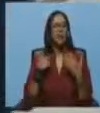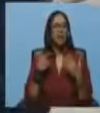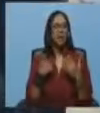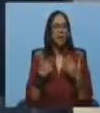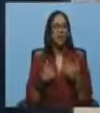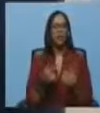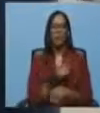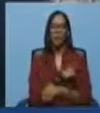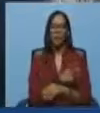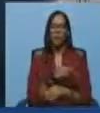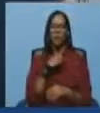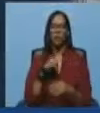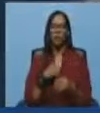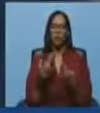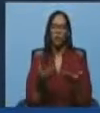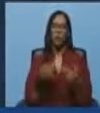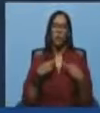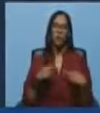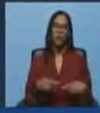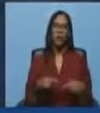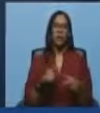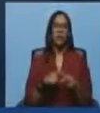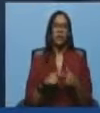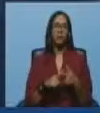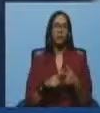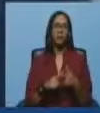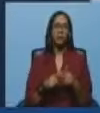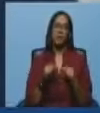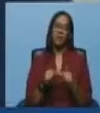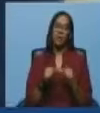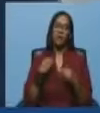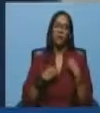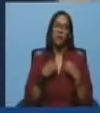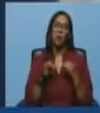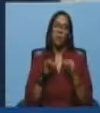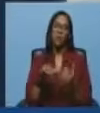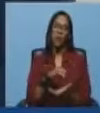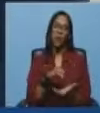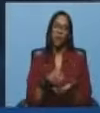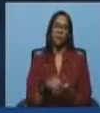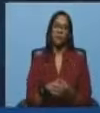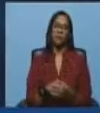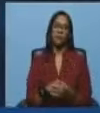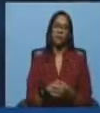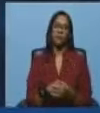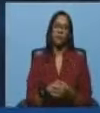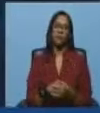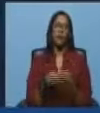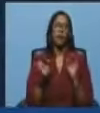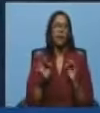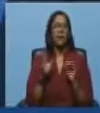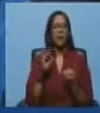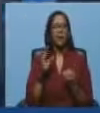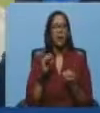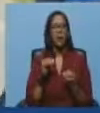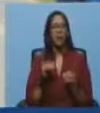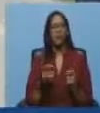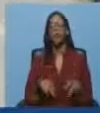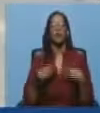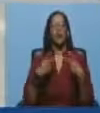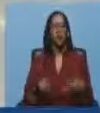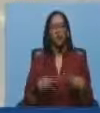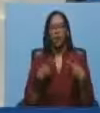potencias y nosotros le dábamos solo los recursos, entonces seguiremos sufriendo los mismos problemas. Justamente hablando de